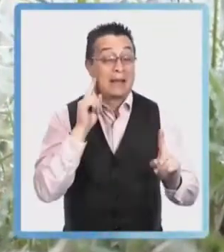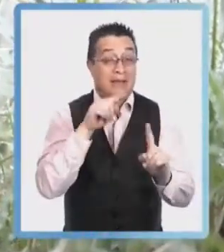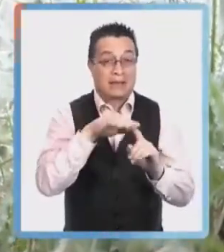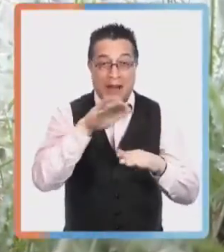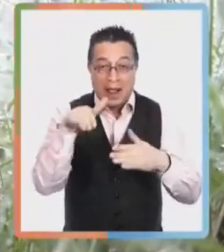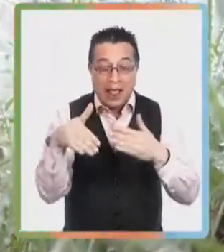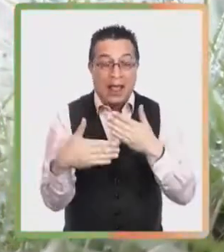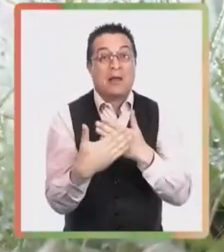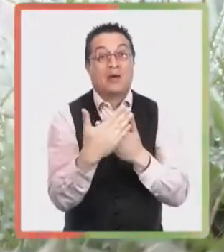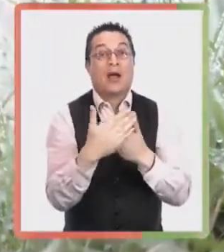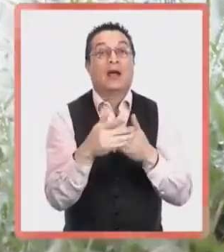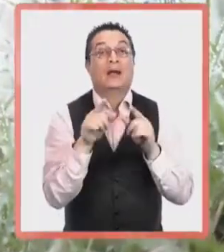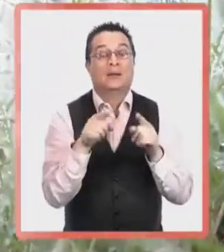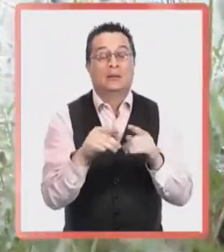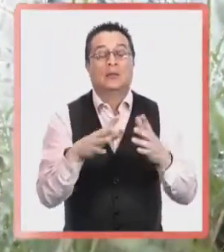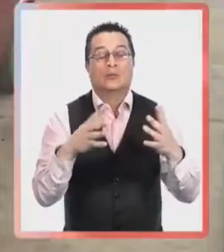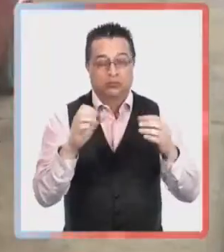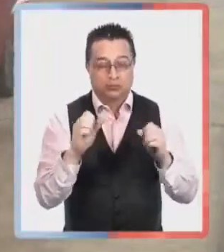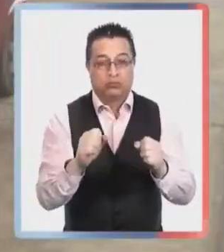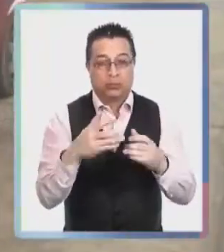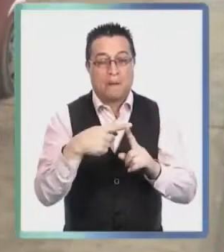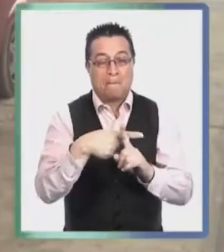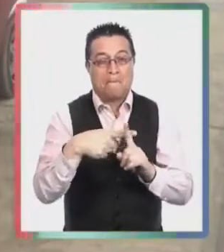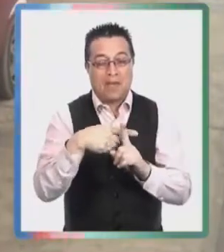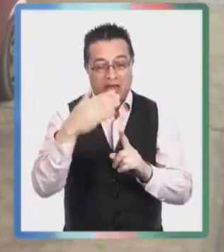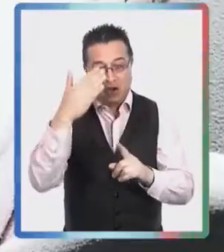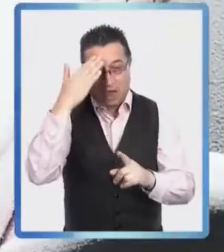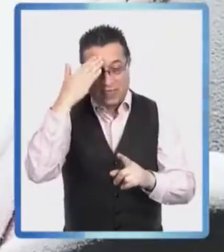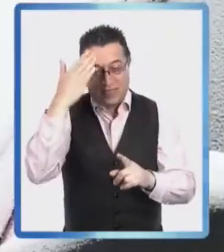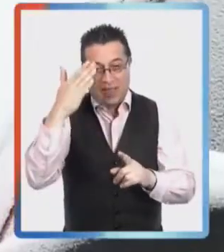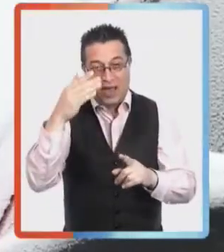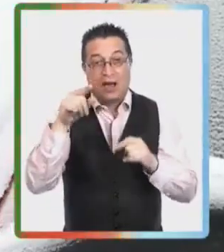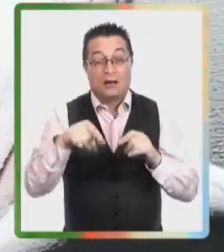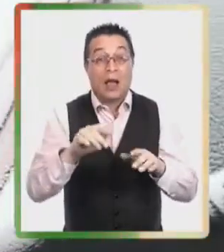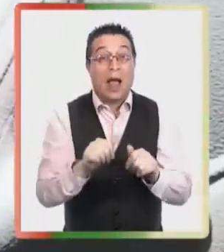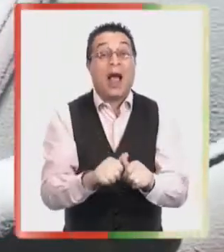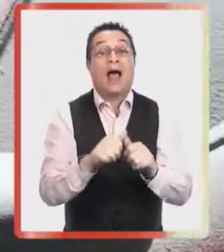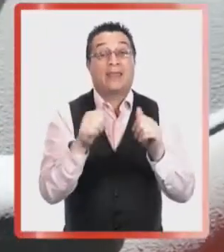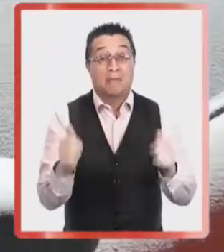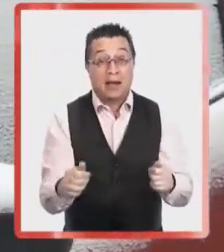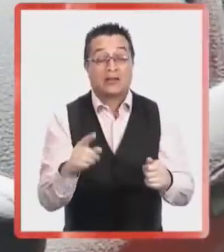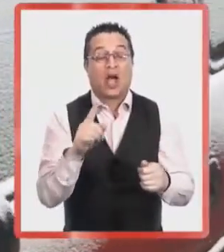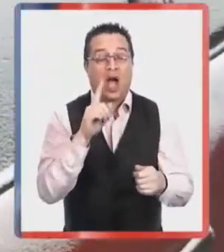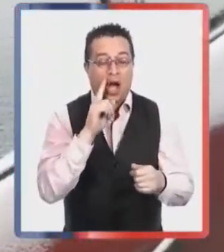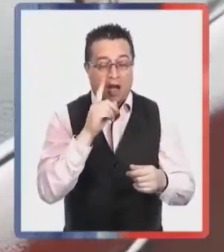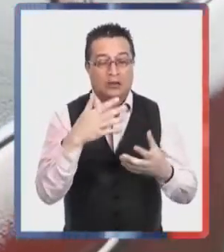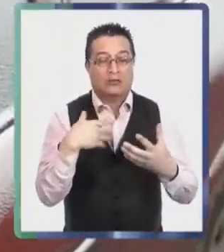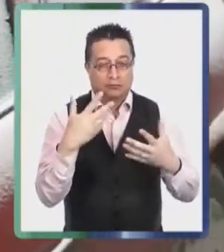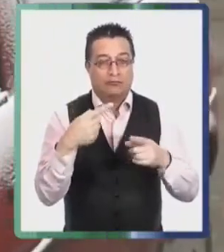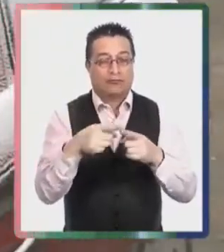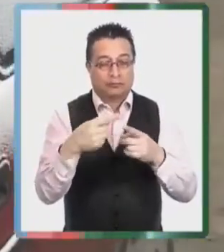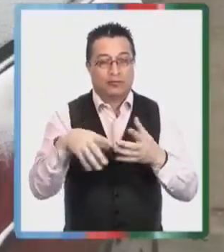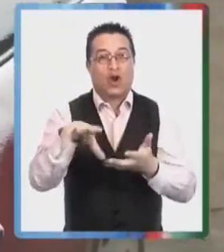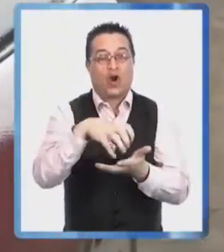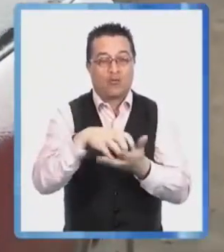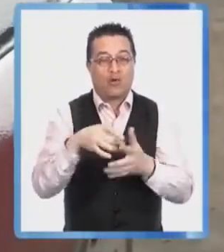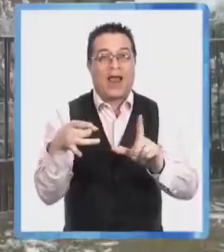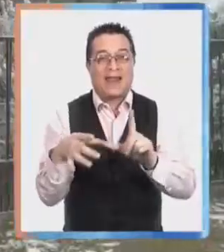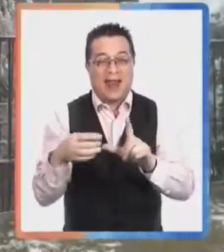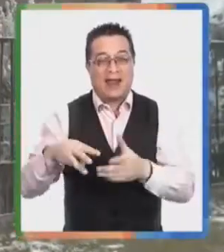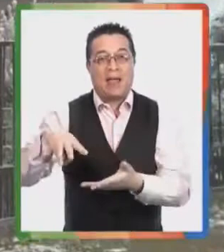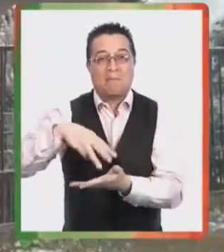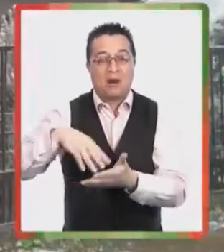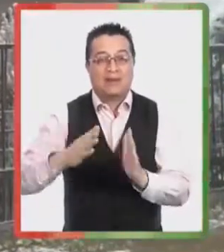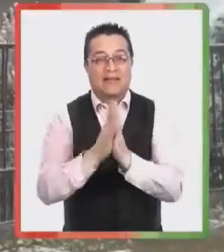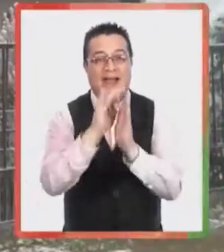la madrugada y hasta incluso cerca del mediodía. El fenómeno además dejó las enseñadas en comunas como Linares, Maule,